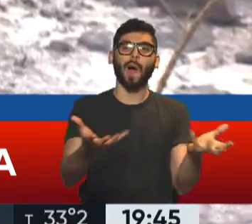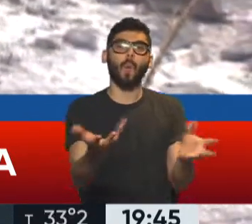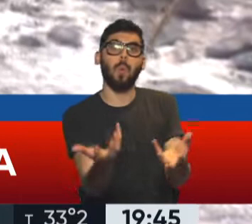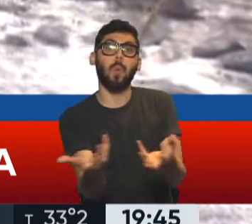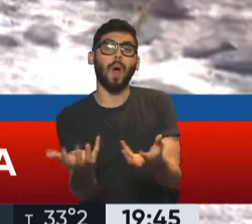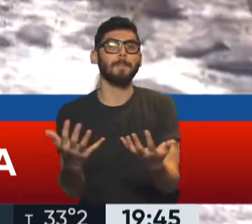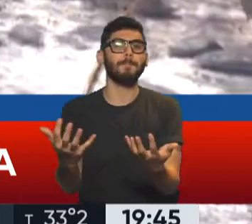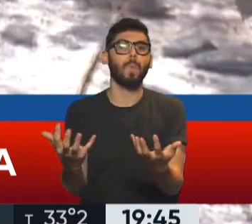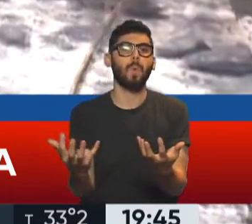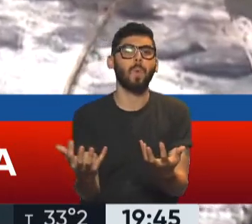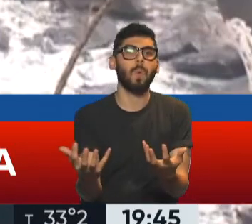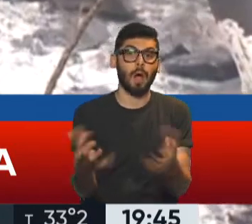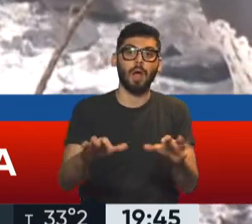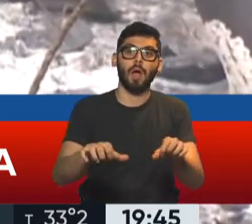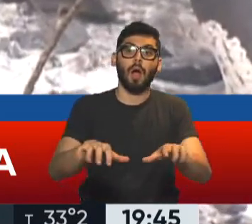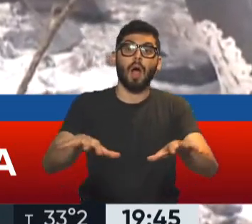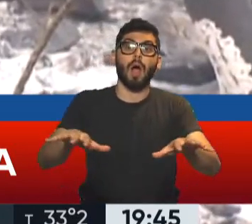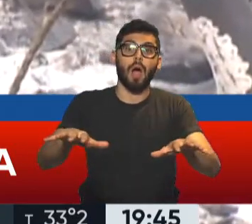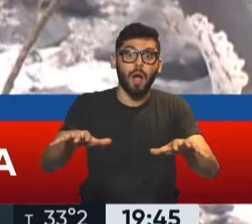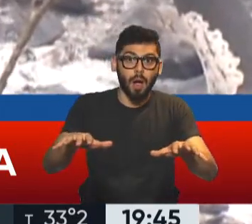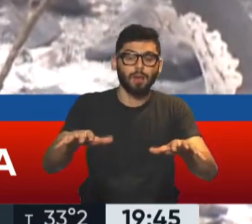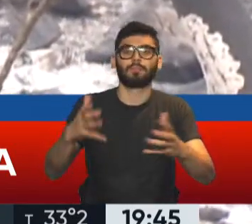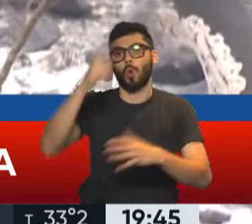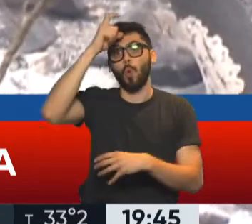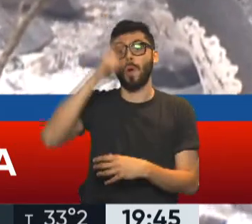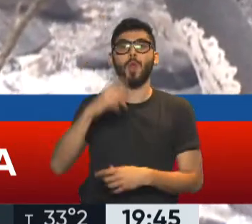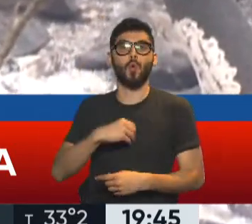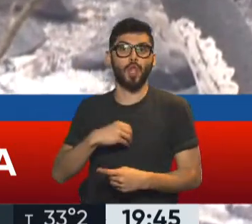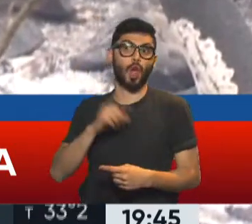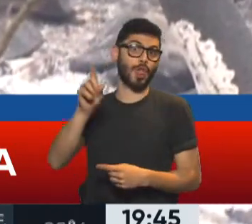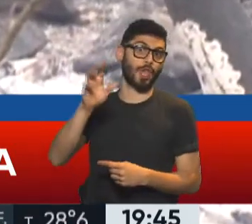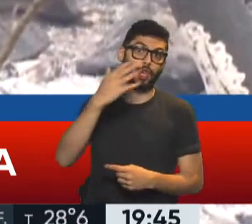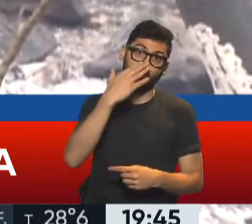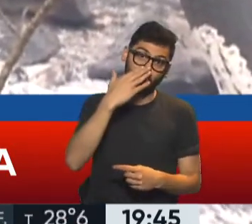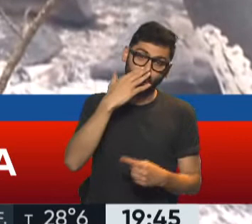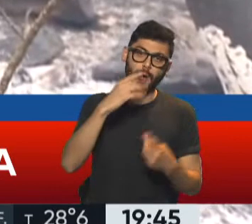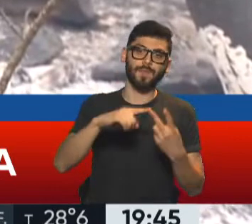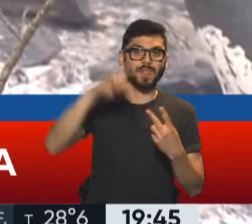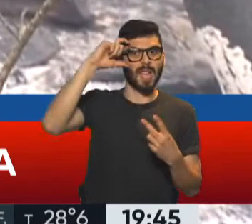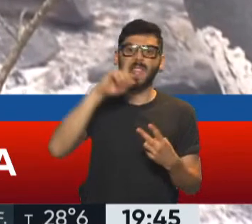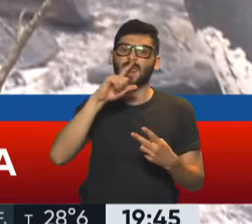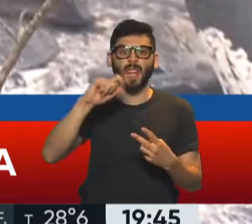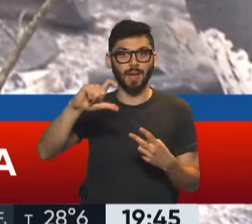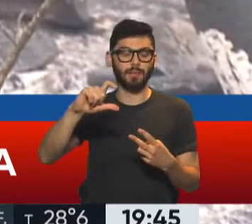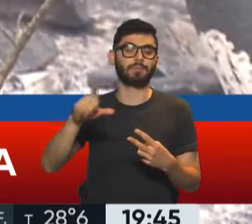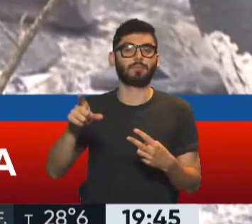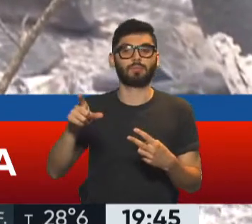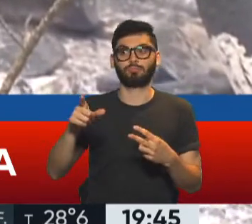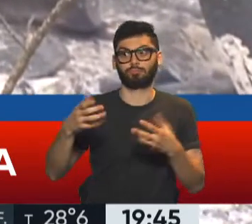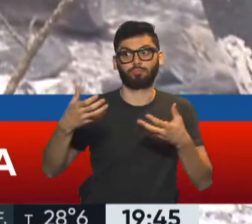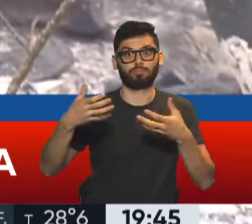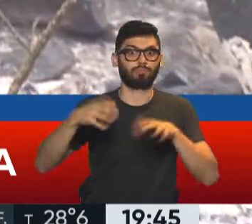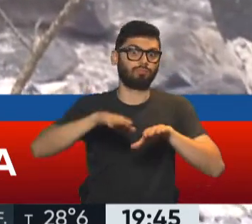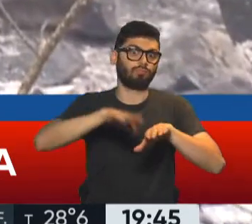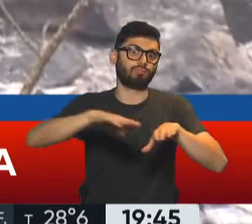la velocidad de propagación. Las brigadas de bomberos voluntarios de la provincia de Córdoba y la ETAC trabajaron todos sobre